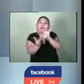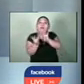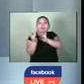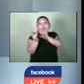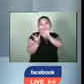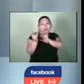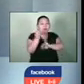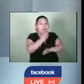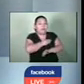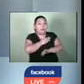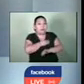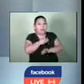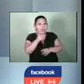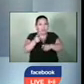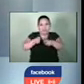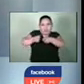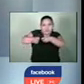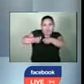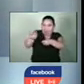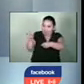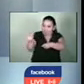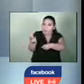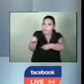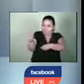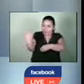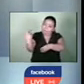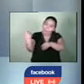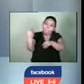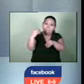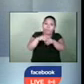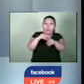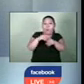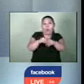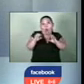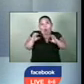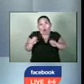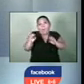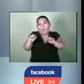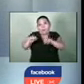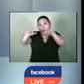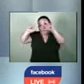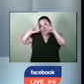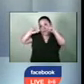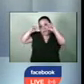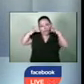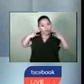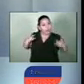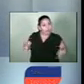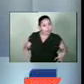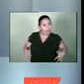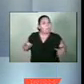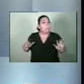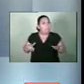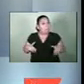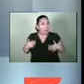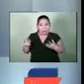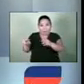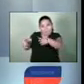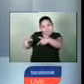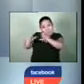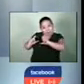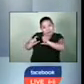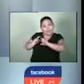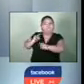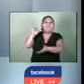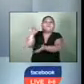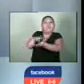sentimentalmente, pero luego manipular y solicitar depósitos de dinero, incluso hasta fotografías íntimas para luego